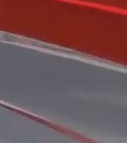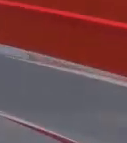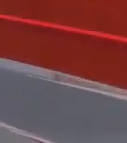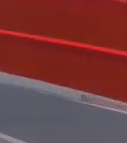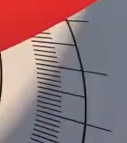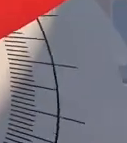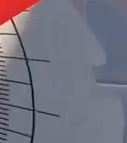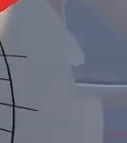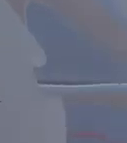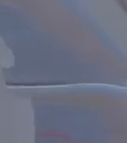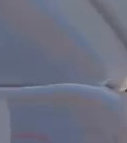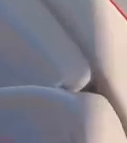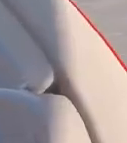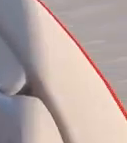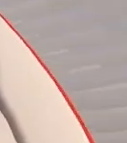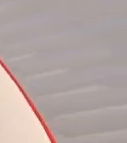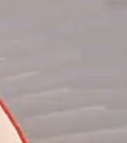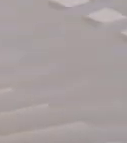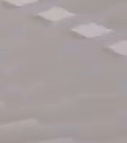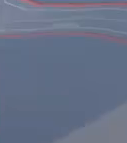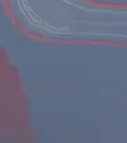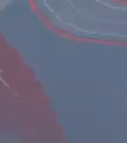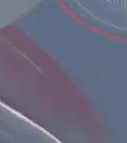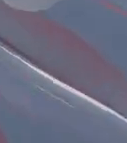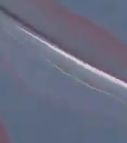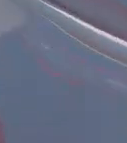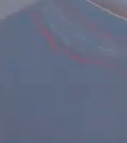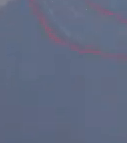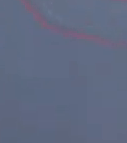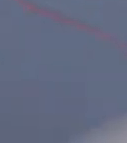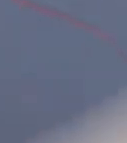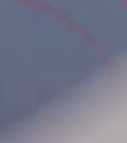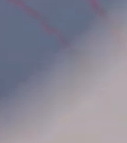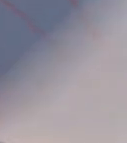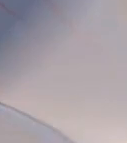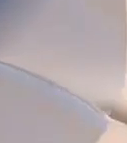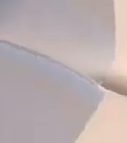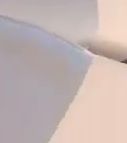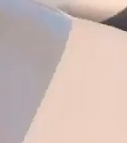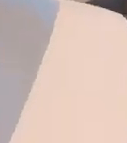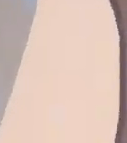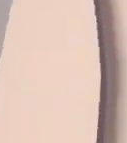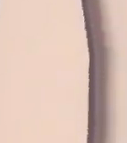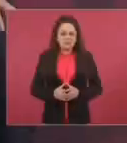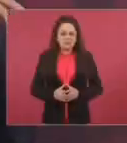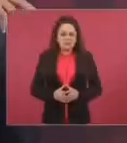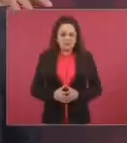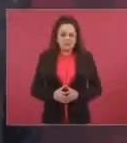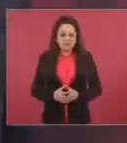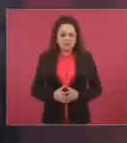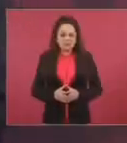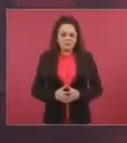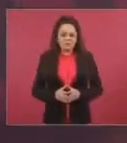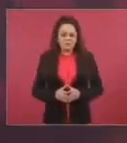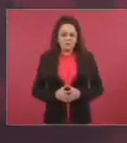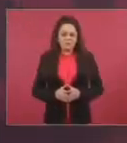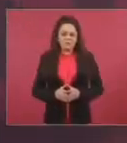Se le llama hipocresía, así le digo yo. El día viernes nos espera una